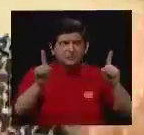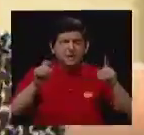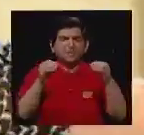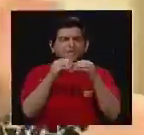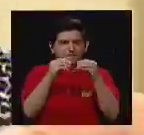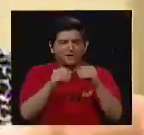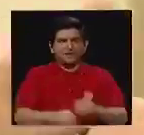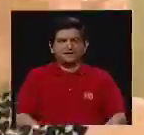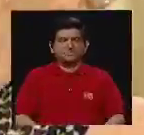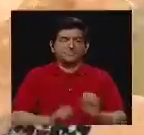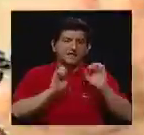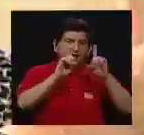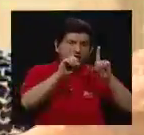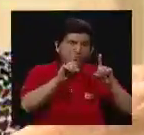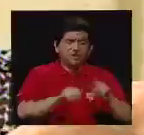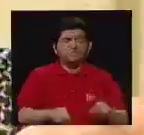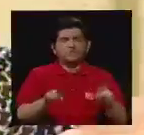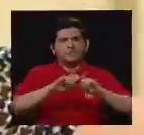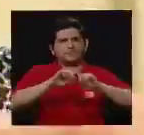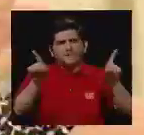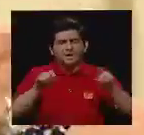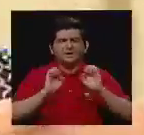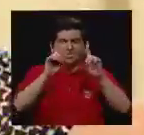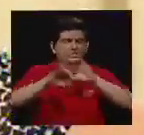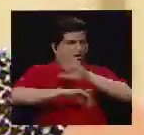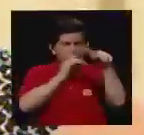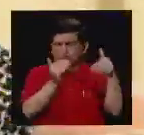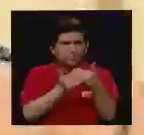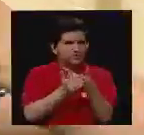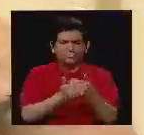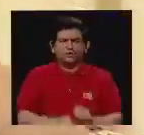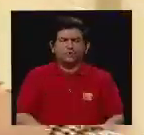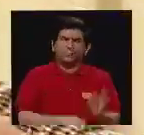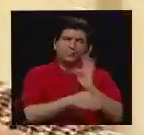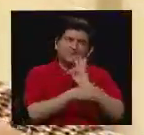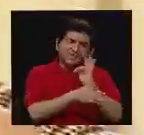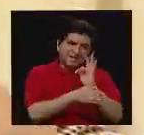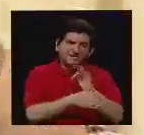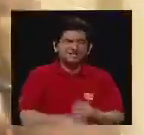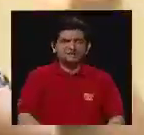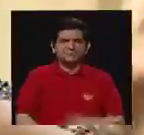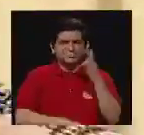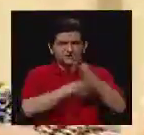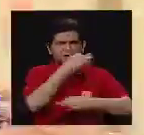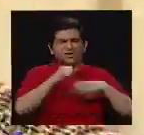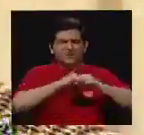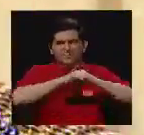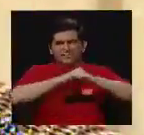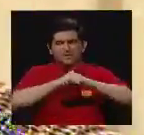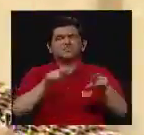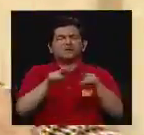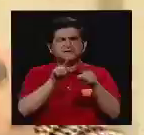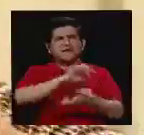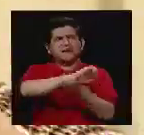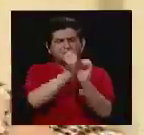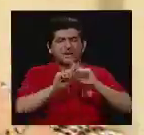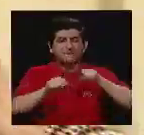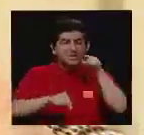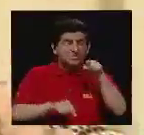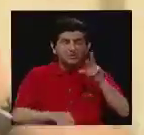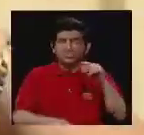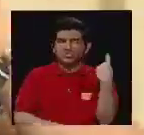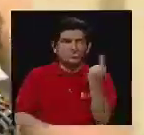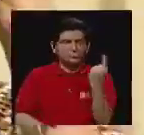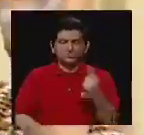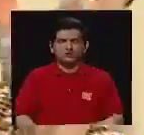es todo. Hay que cambiar sí, pero la educación no es todo. La escuela no es todo. La televisión, con el tipo de publicidad que hay que cambiarla, pero